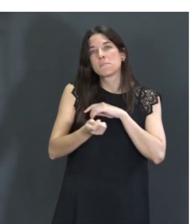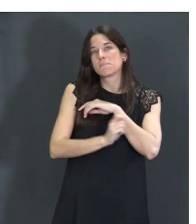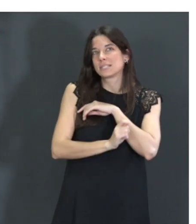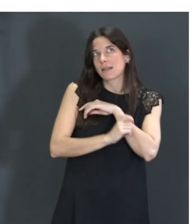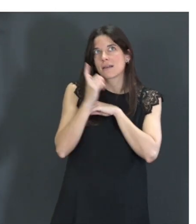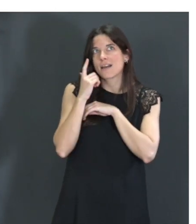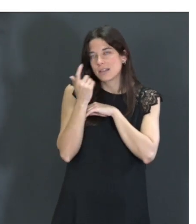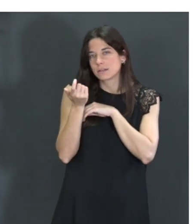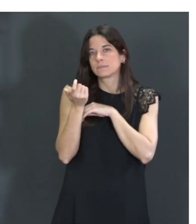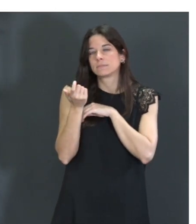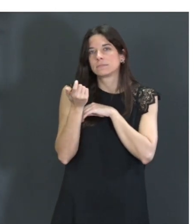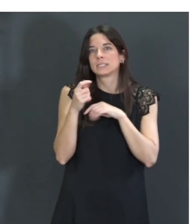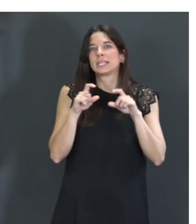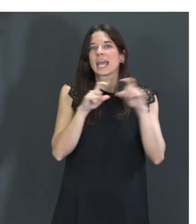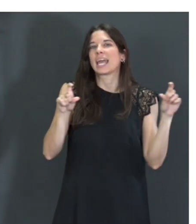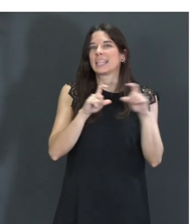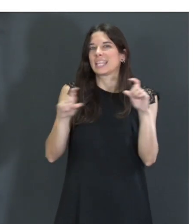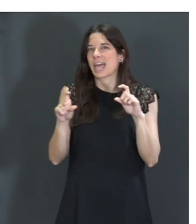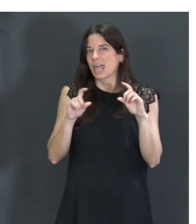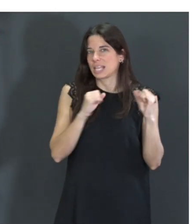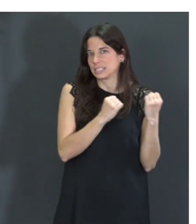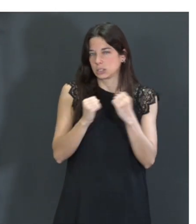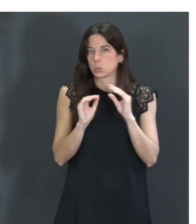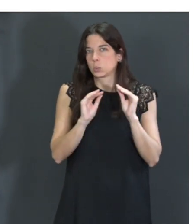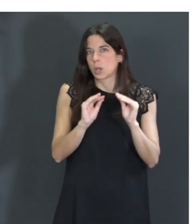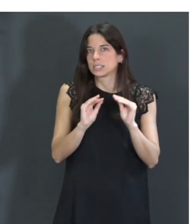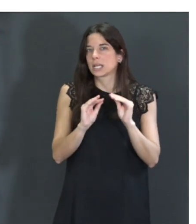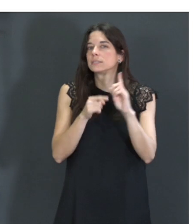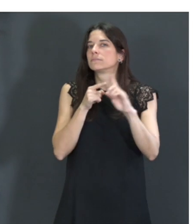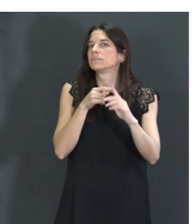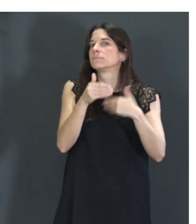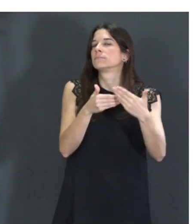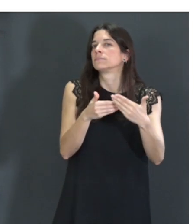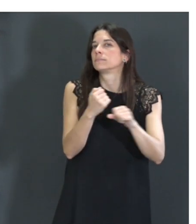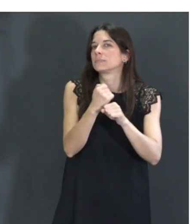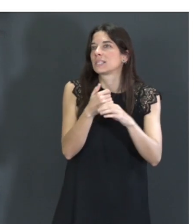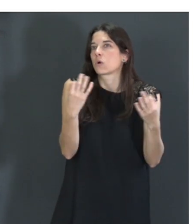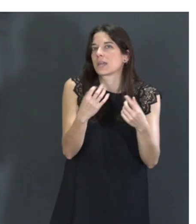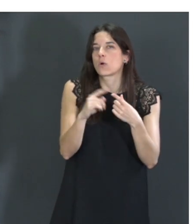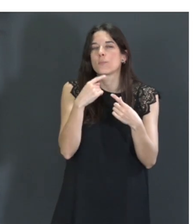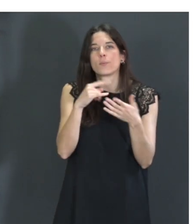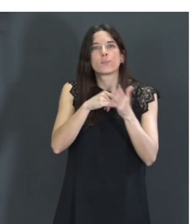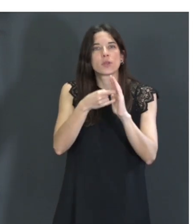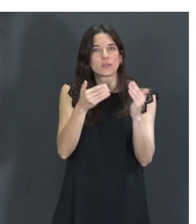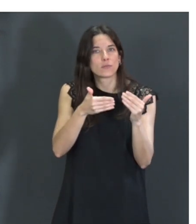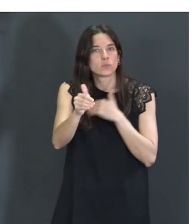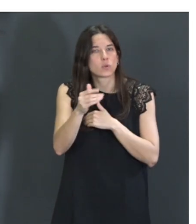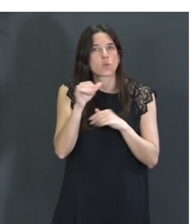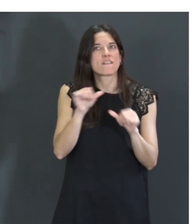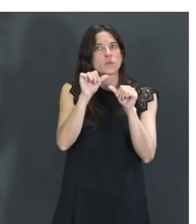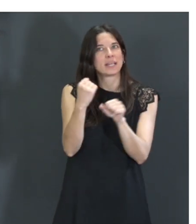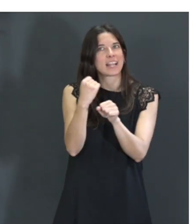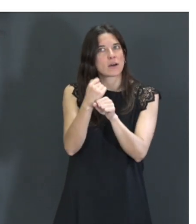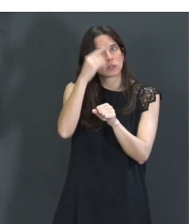están yendo vuestras entidades y proyectos de futuro, alguna línea de trabajo que penséis que puede